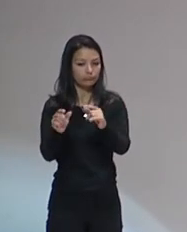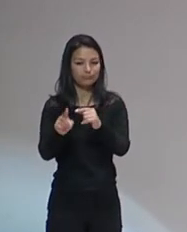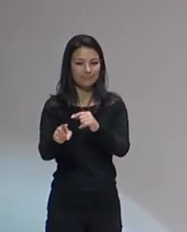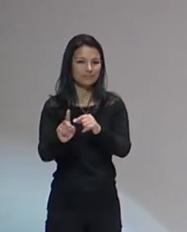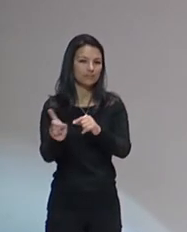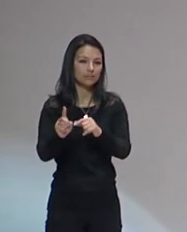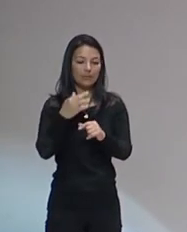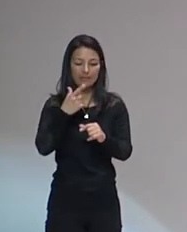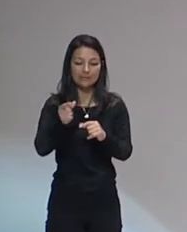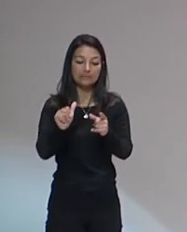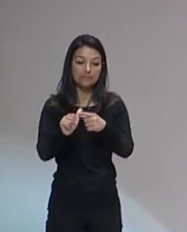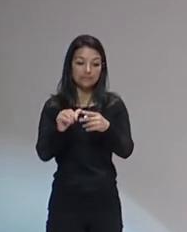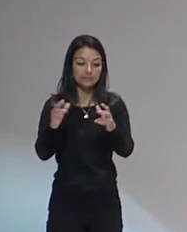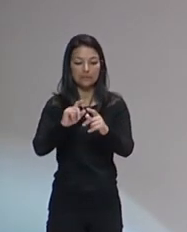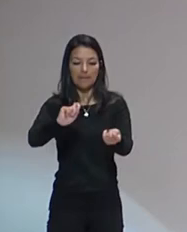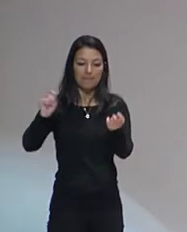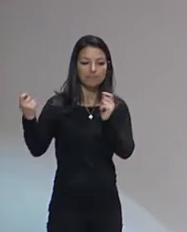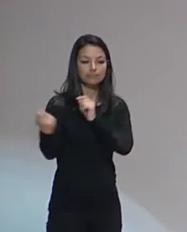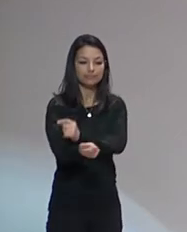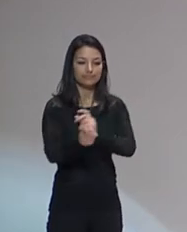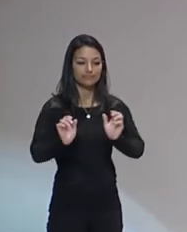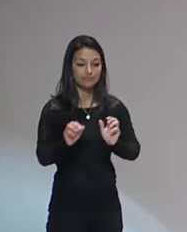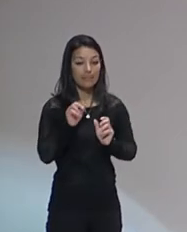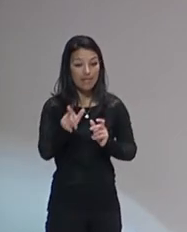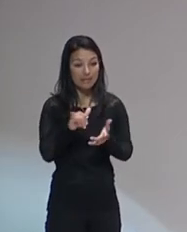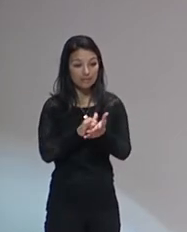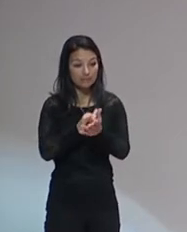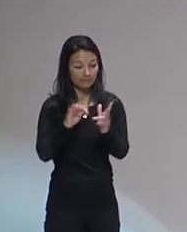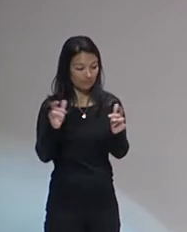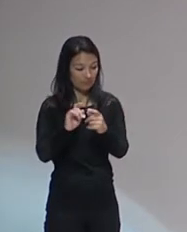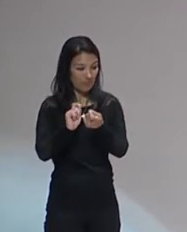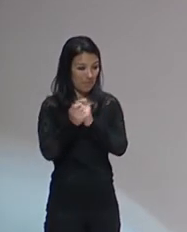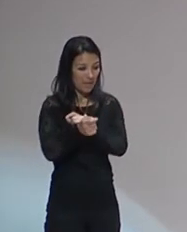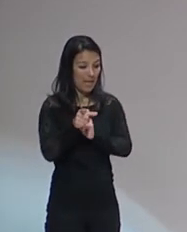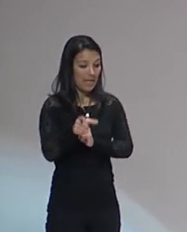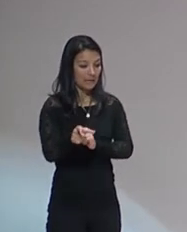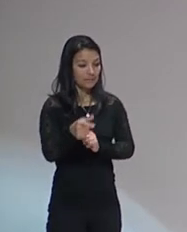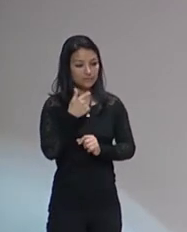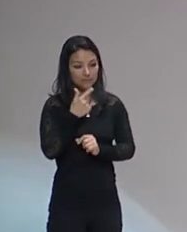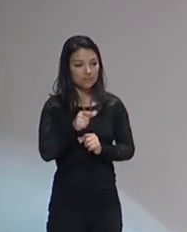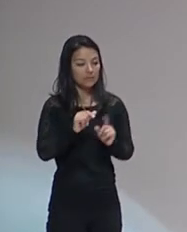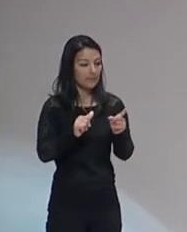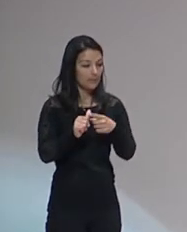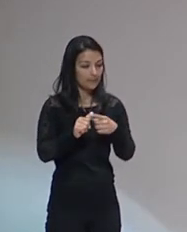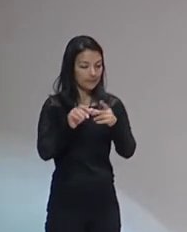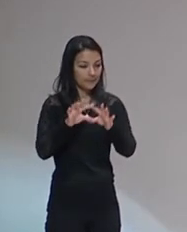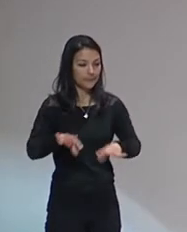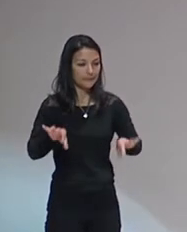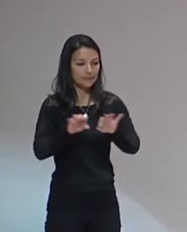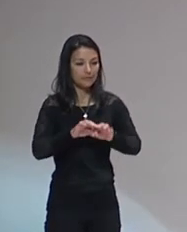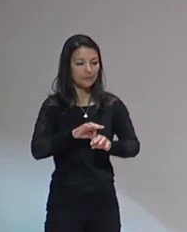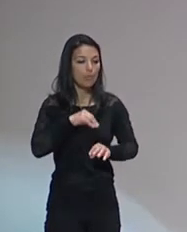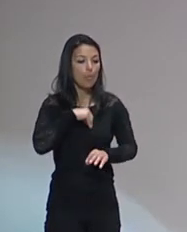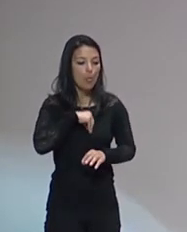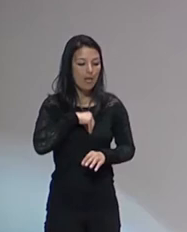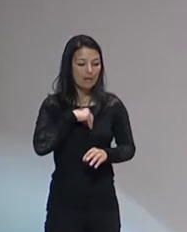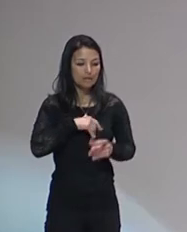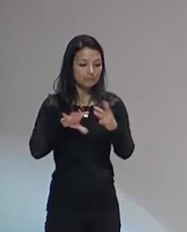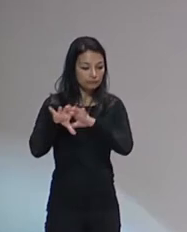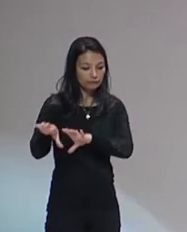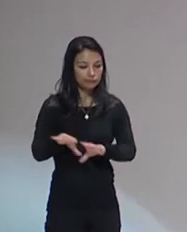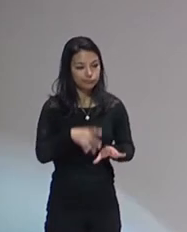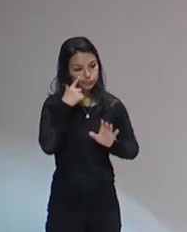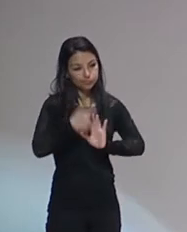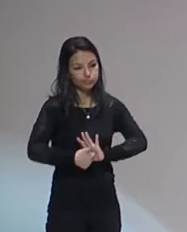ser transformado. Y esa transformación de conflicto implica unas actitudes morales en cada una de las personas que